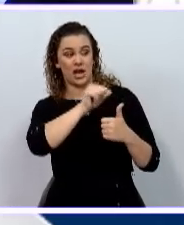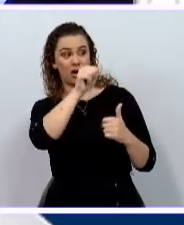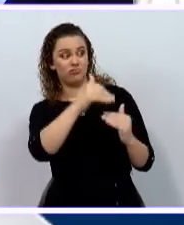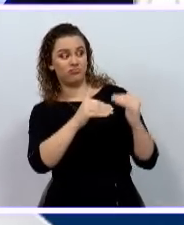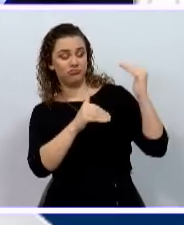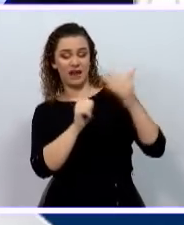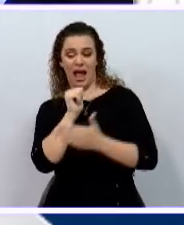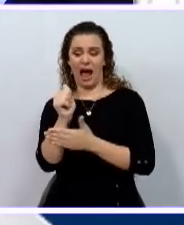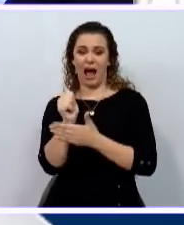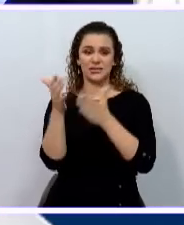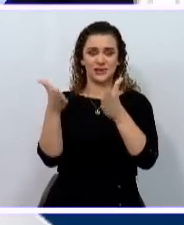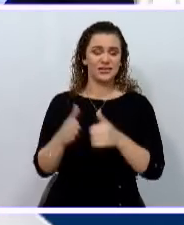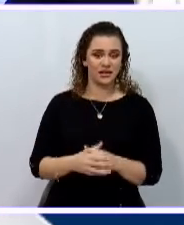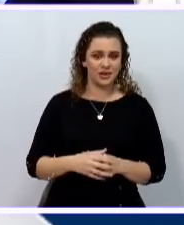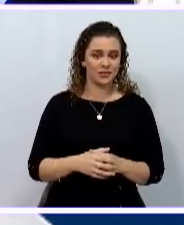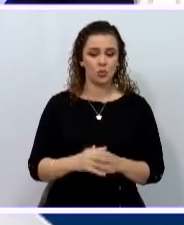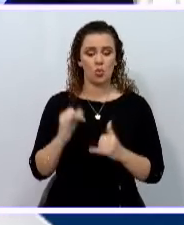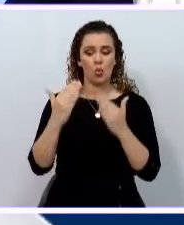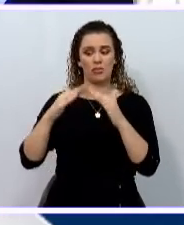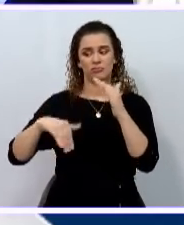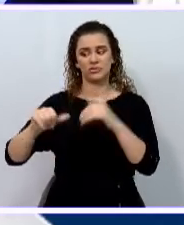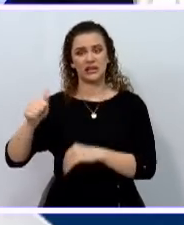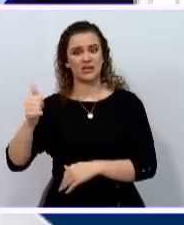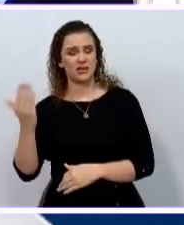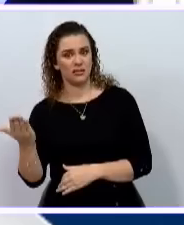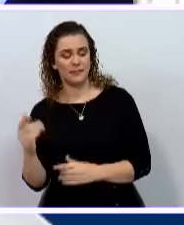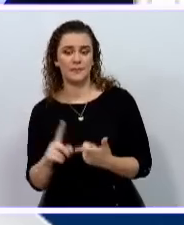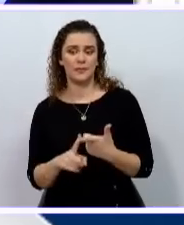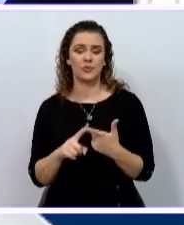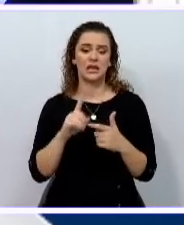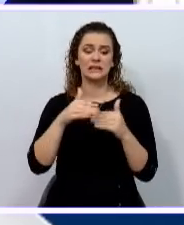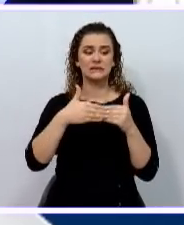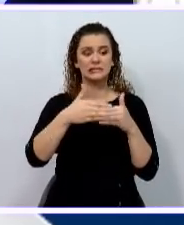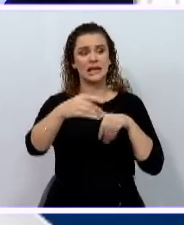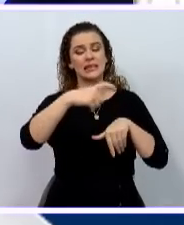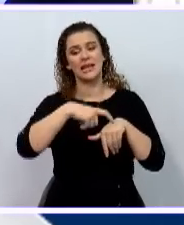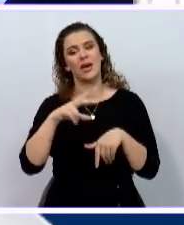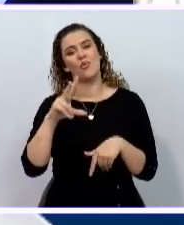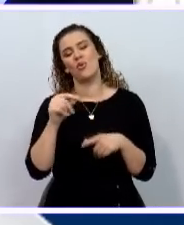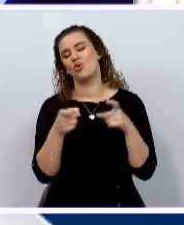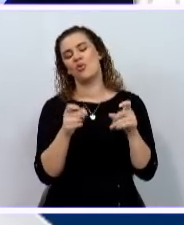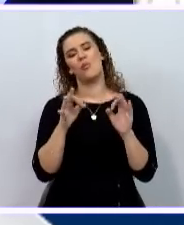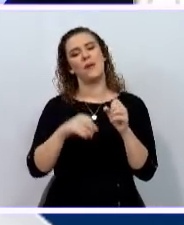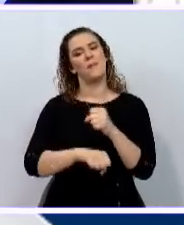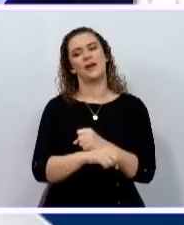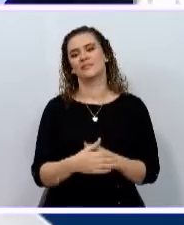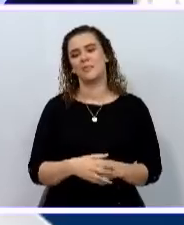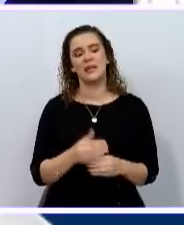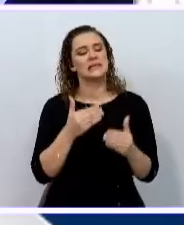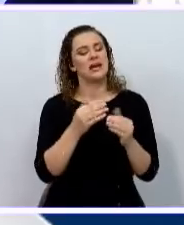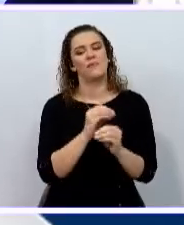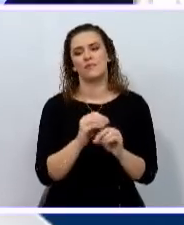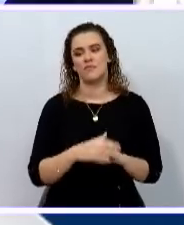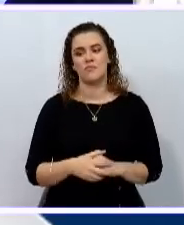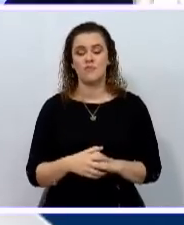asesina de nuevo con un jugador menos todo un tiempo por delante no manejó bien el partido ni cercas